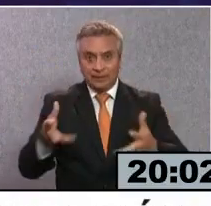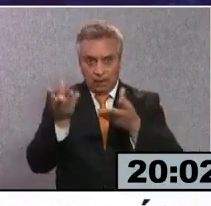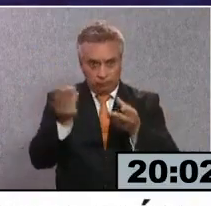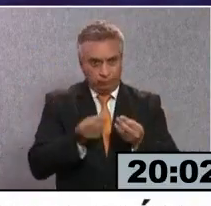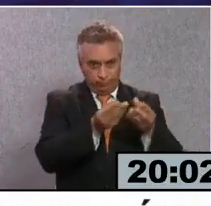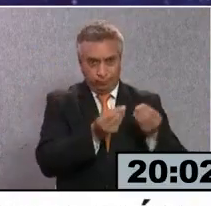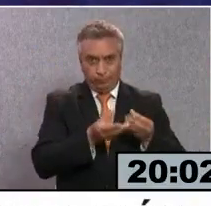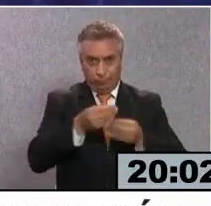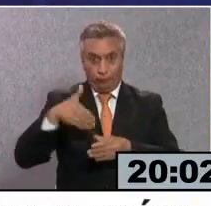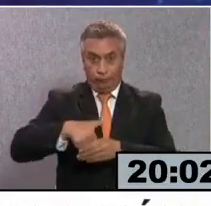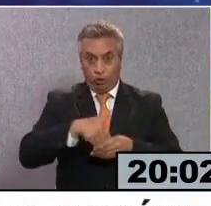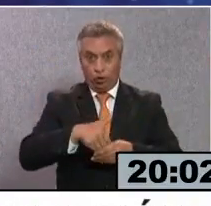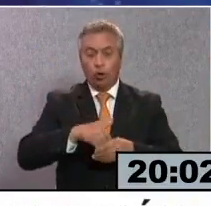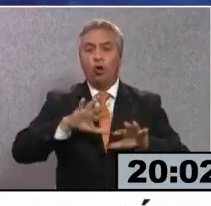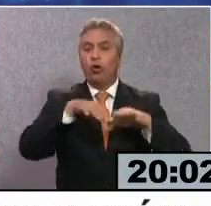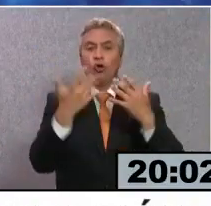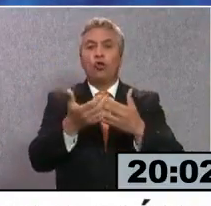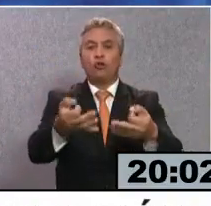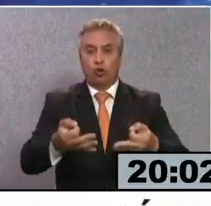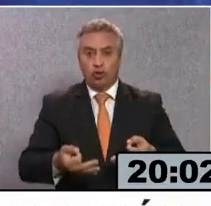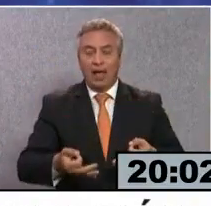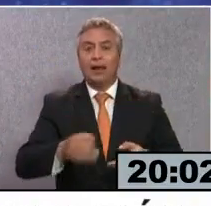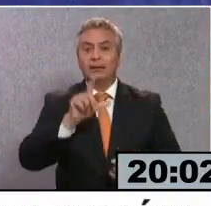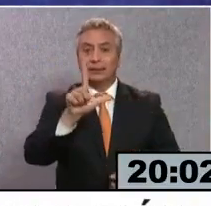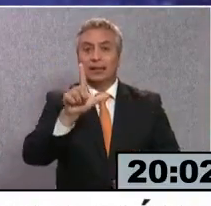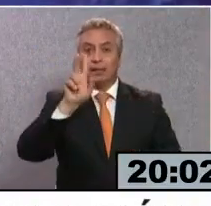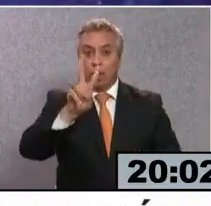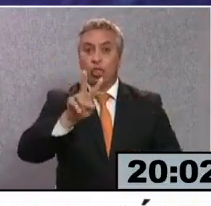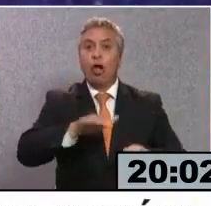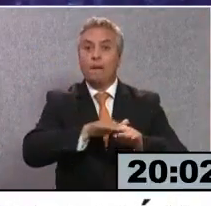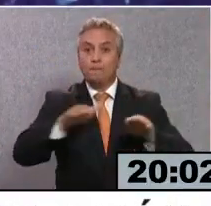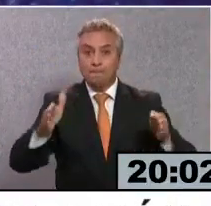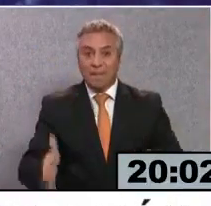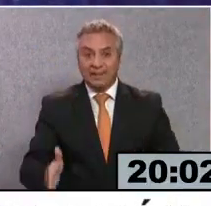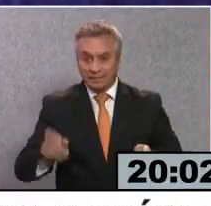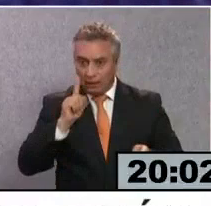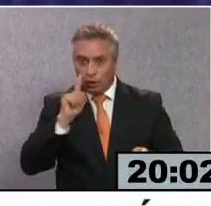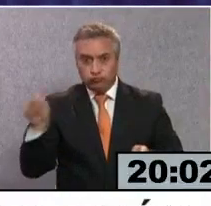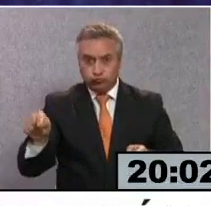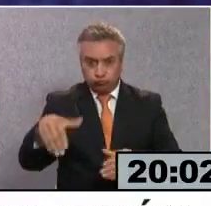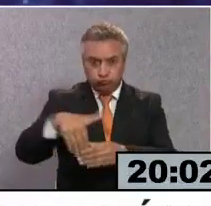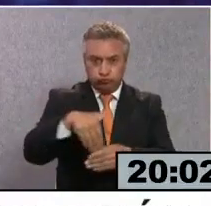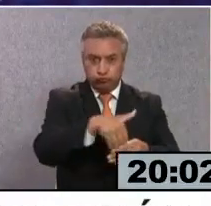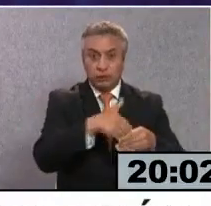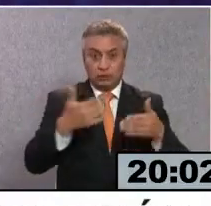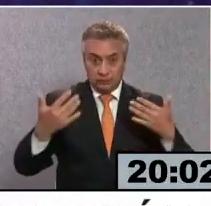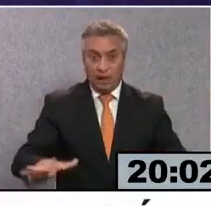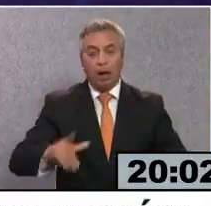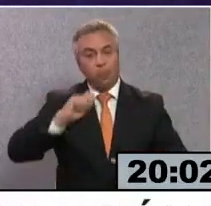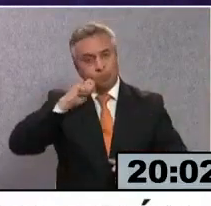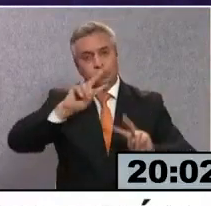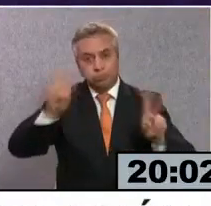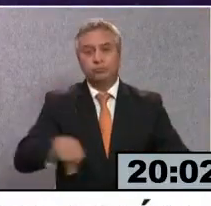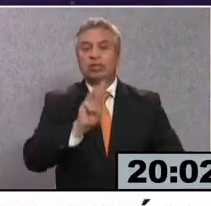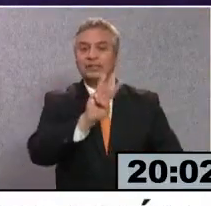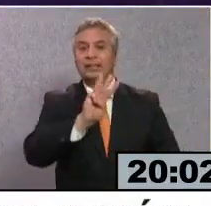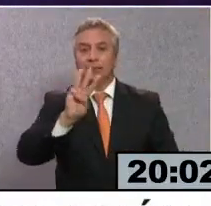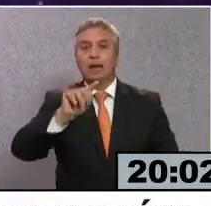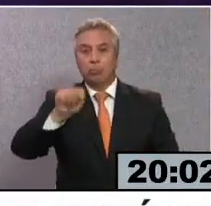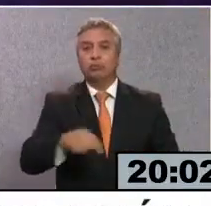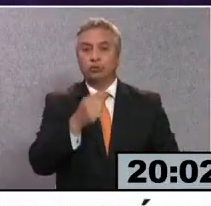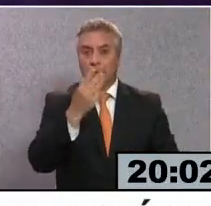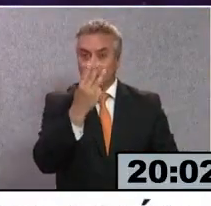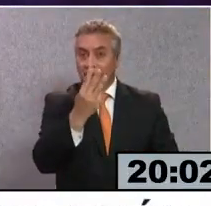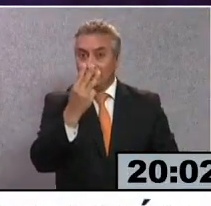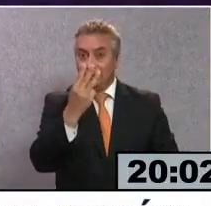sufragio, con un total de 72 mesas receptoras escrutadas, que equivale al